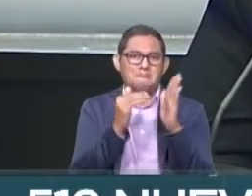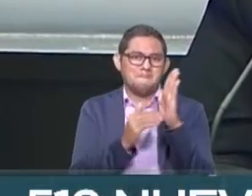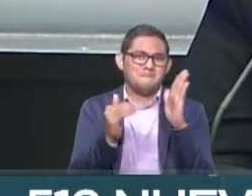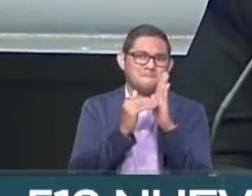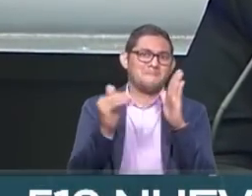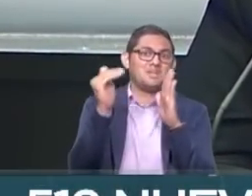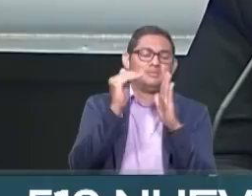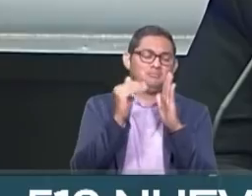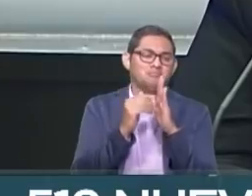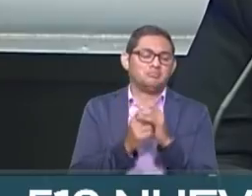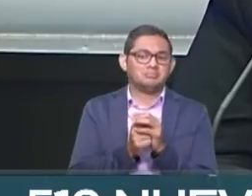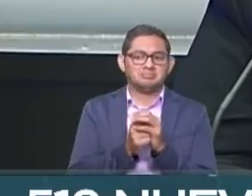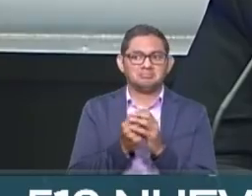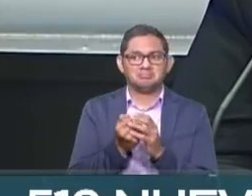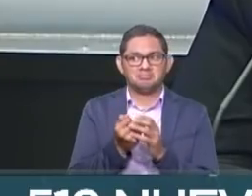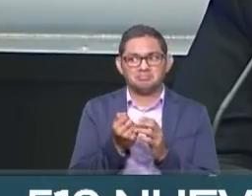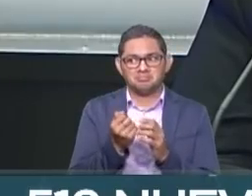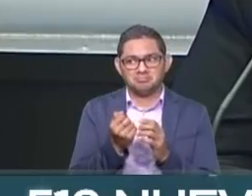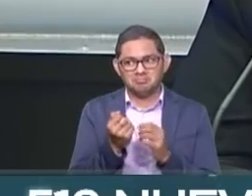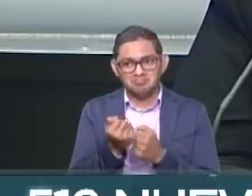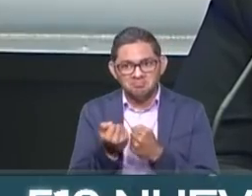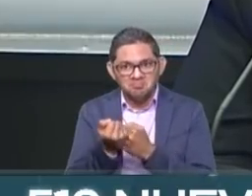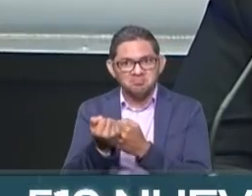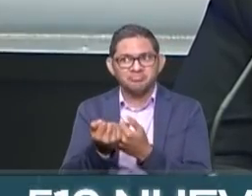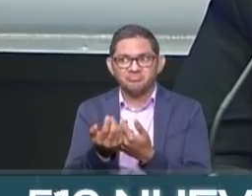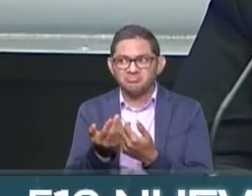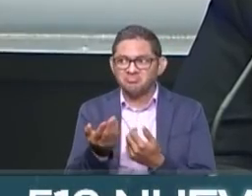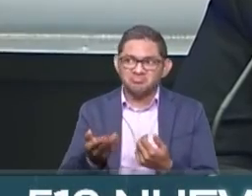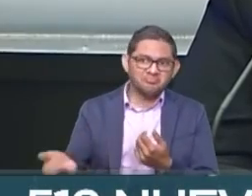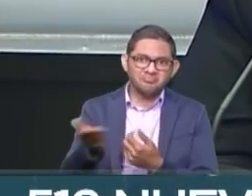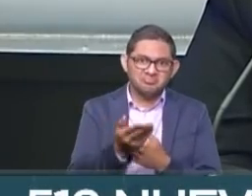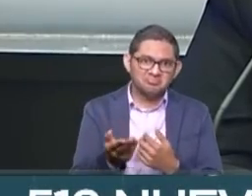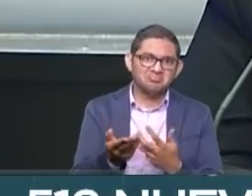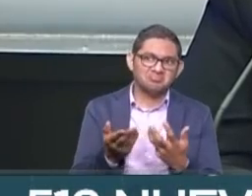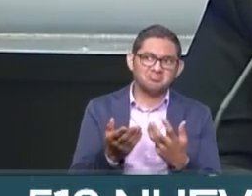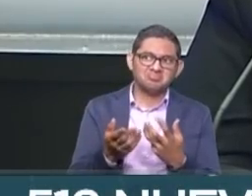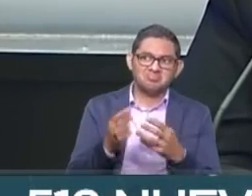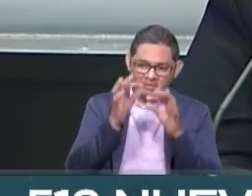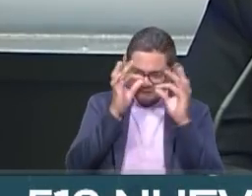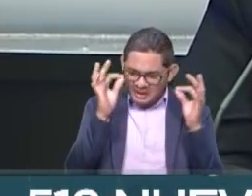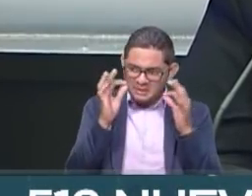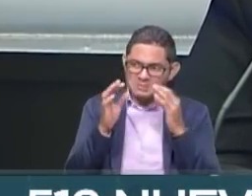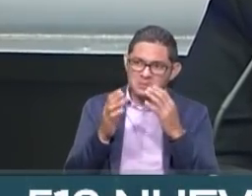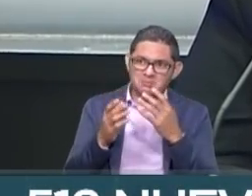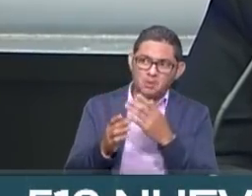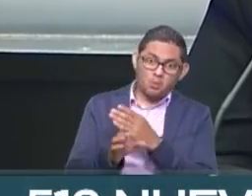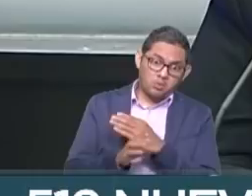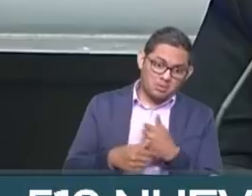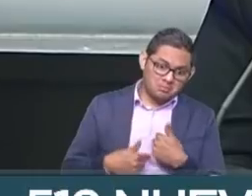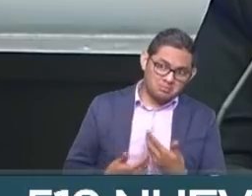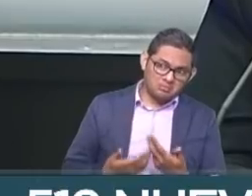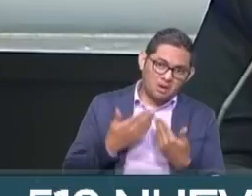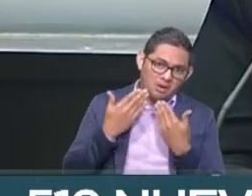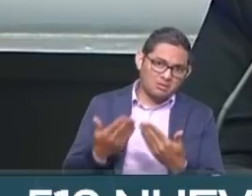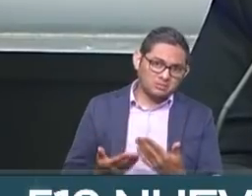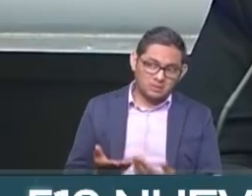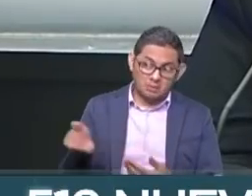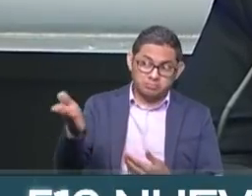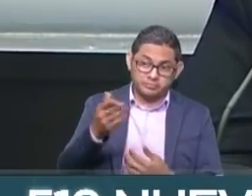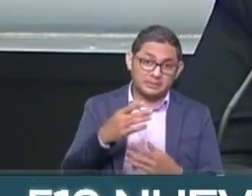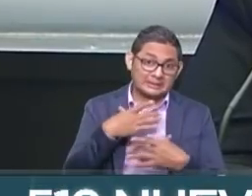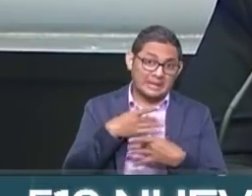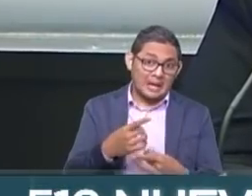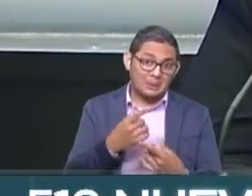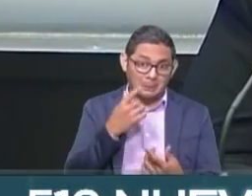cuales apoyarán al cuidado de los que nos brindan atención. La salud de ellos es importante, porque